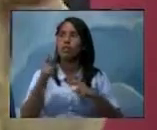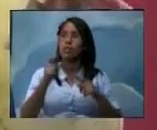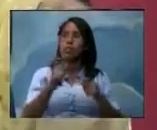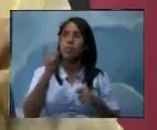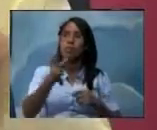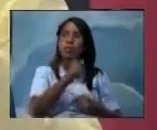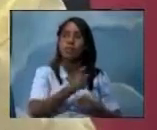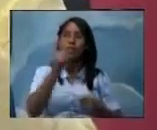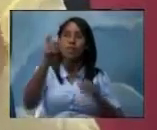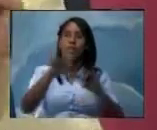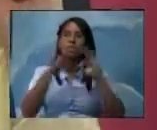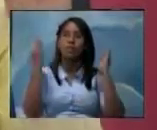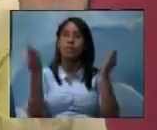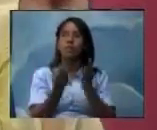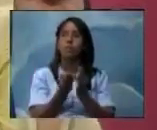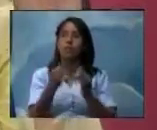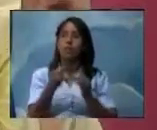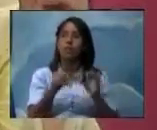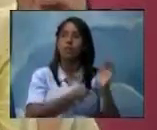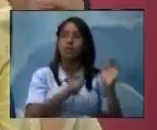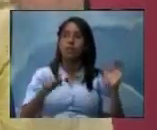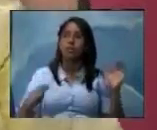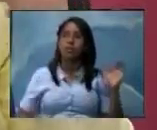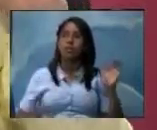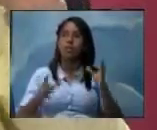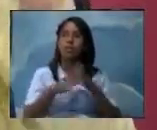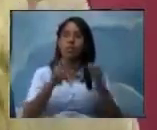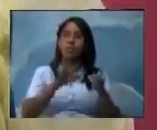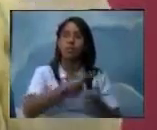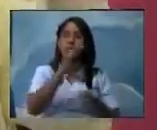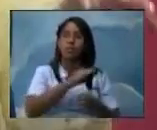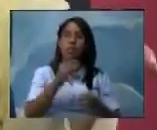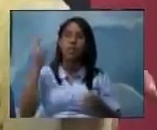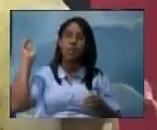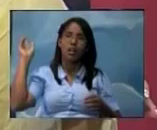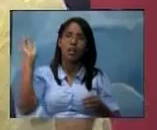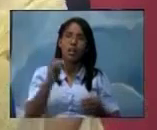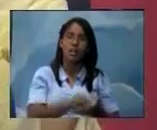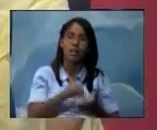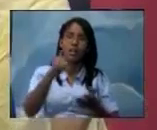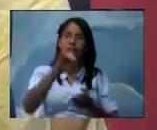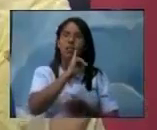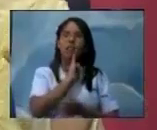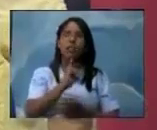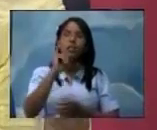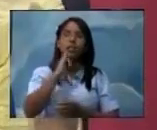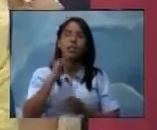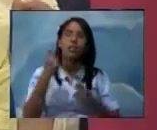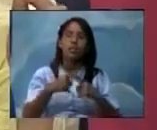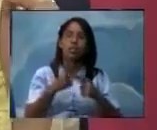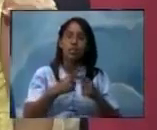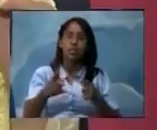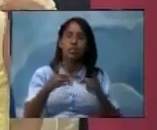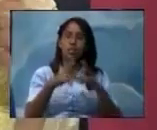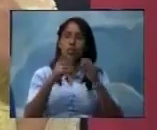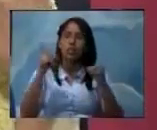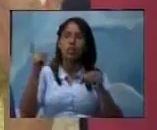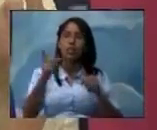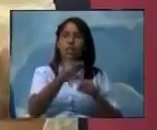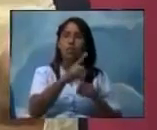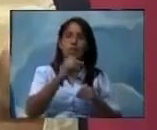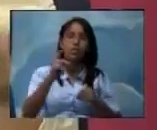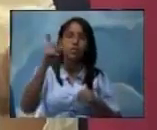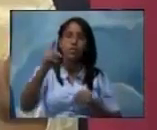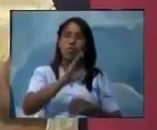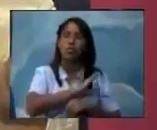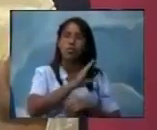Y personas de esas familias, el Señor en su espíritu las ha regresado a Israel, ¿me entienden? Entonces, todos los judíos no